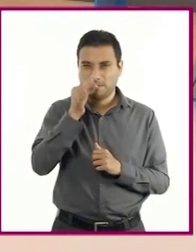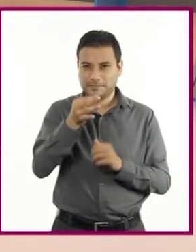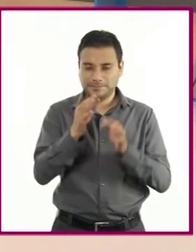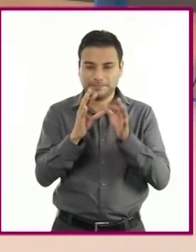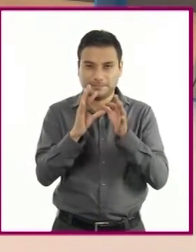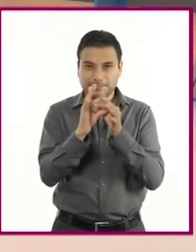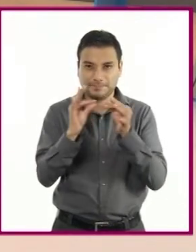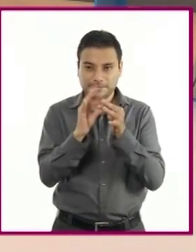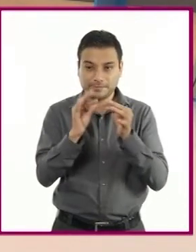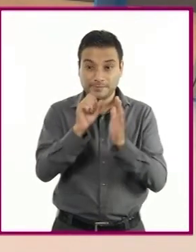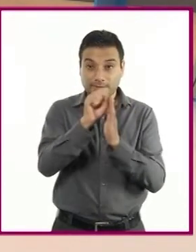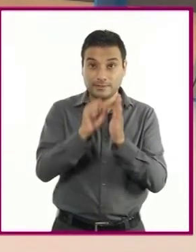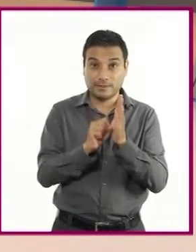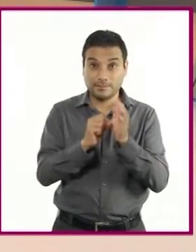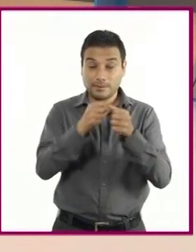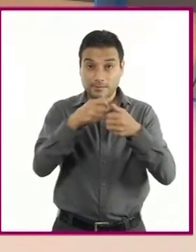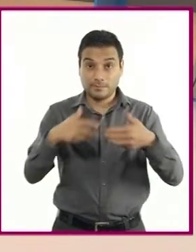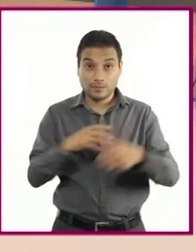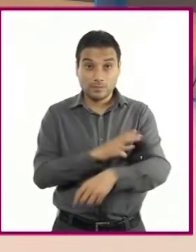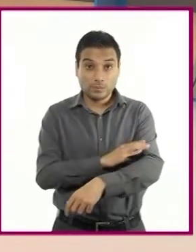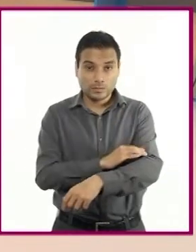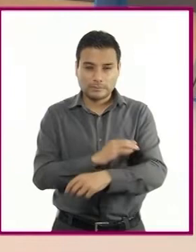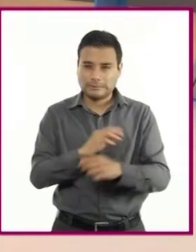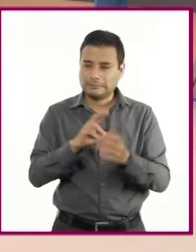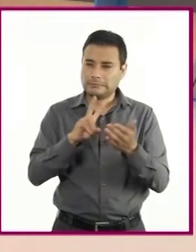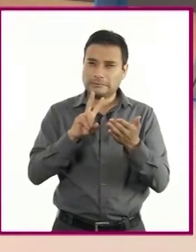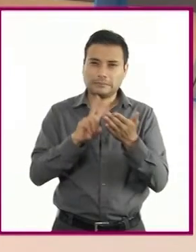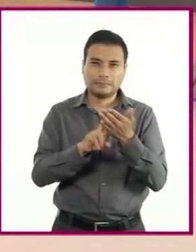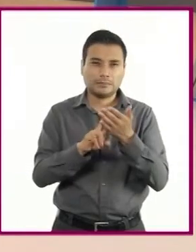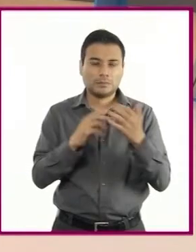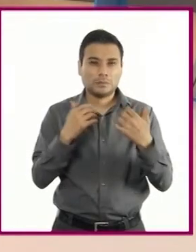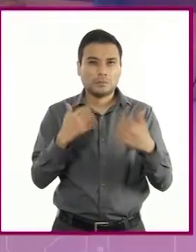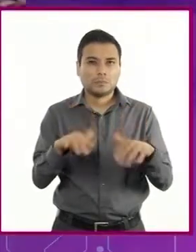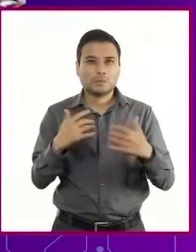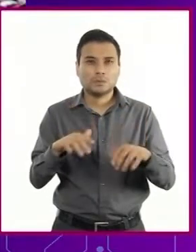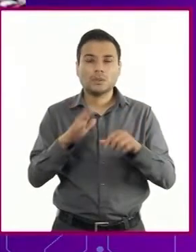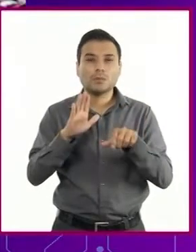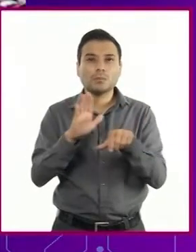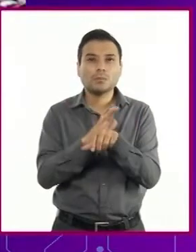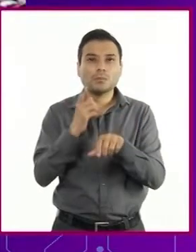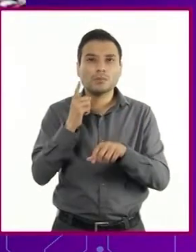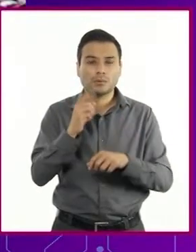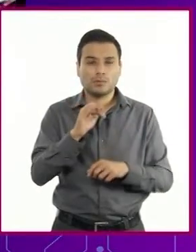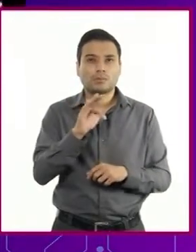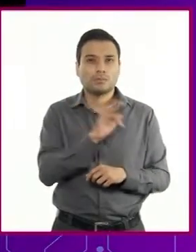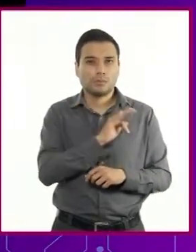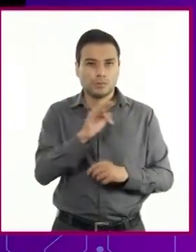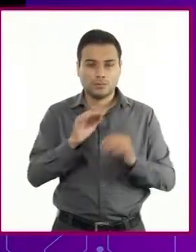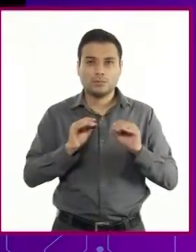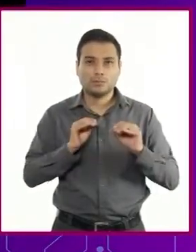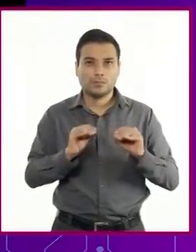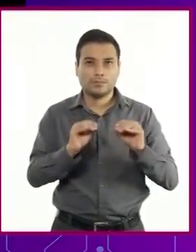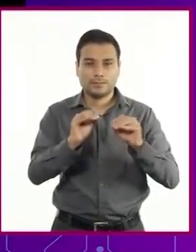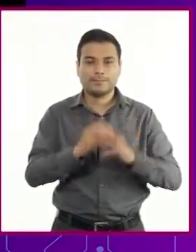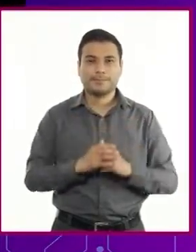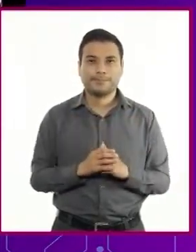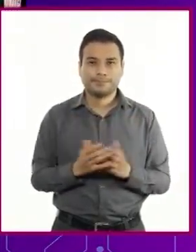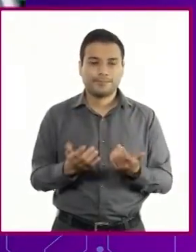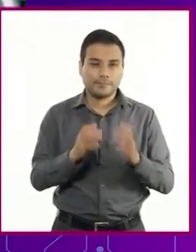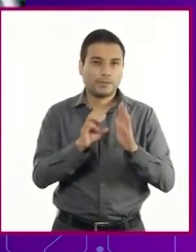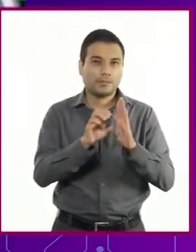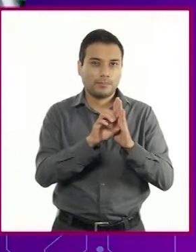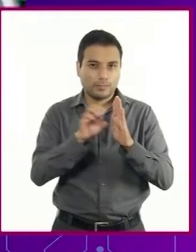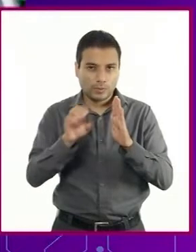que el sistema muscular es vital para el organismo, debido a que se ocupa de mantenerlo en movimiento. Por